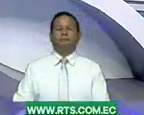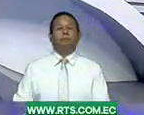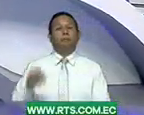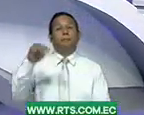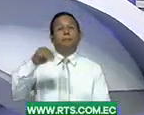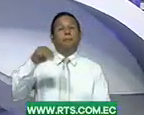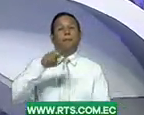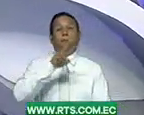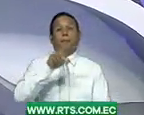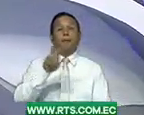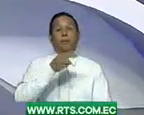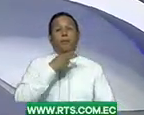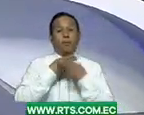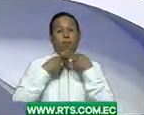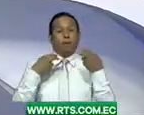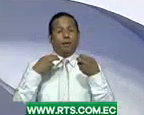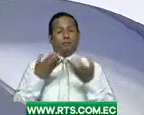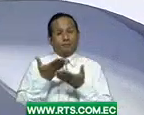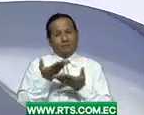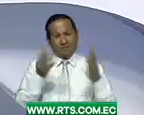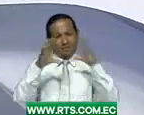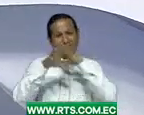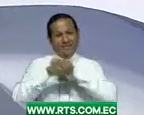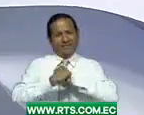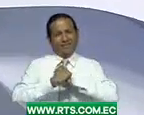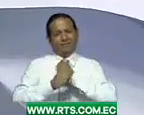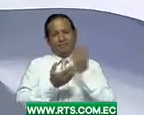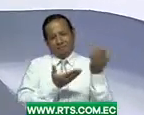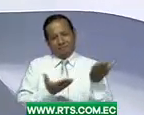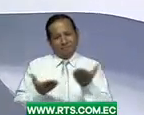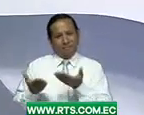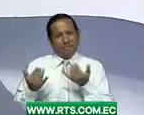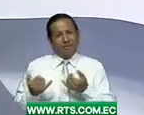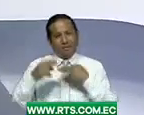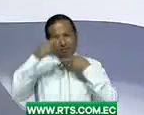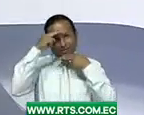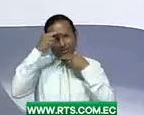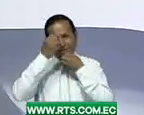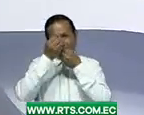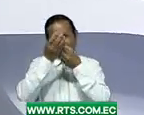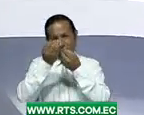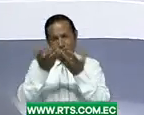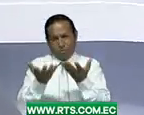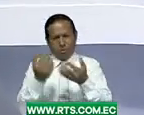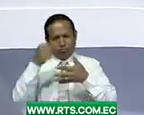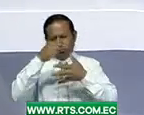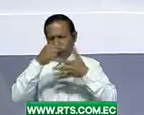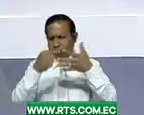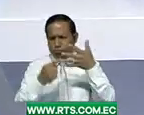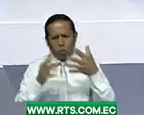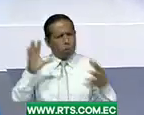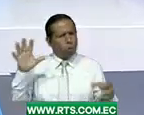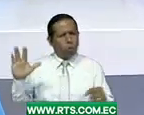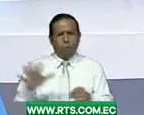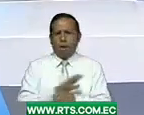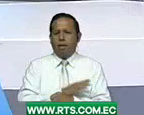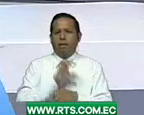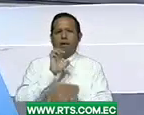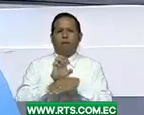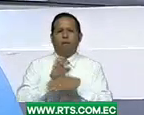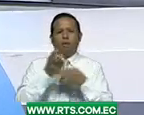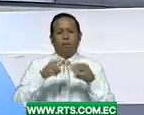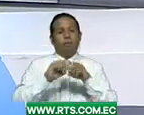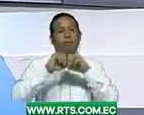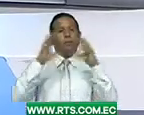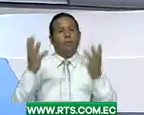martes 22 de noviembre, amables televidentes, bienvenidos a la emisión estelar de su informativo La Noticia. Les tendremos información completa de Ecuador y el mundo.